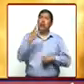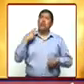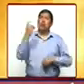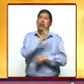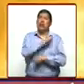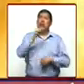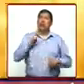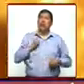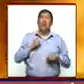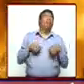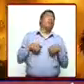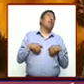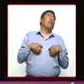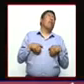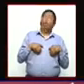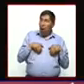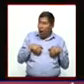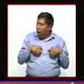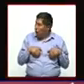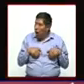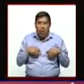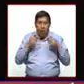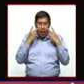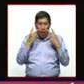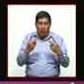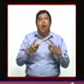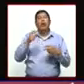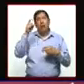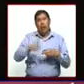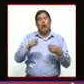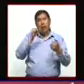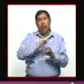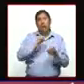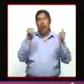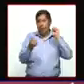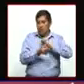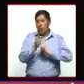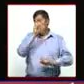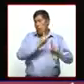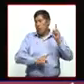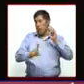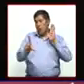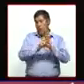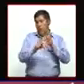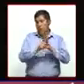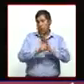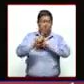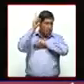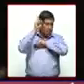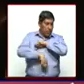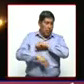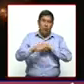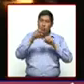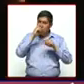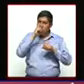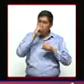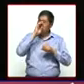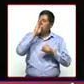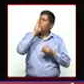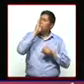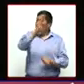parlamentarios, que parece que recién se están dando cuenta de que hay que cambiar algunas leyes y poner sanciones que realmente sean